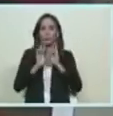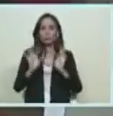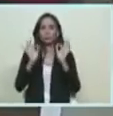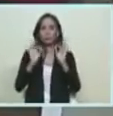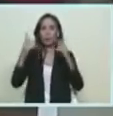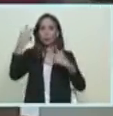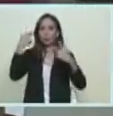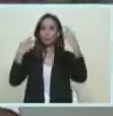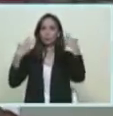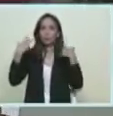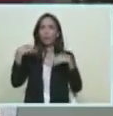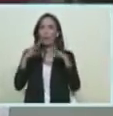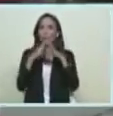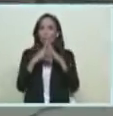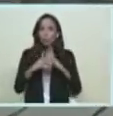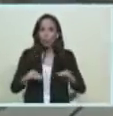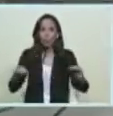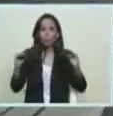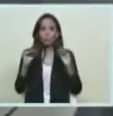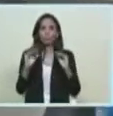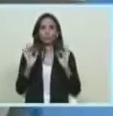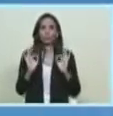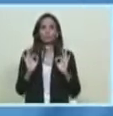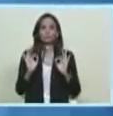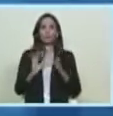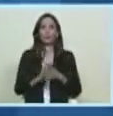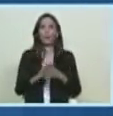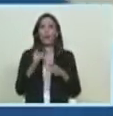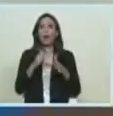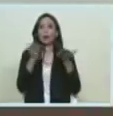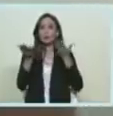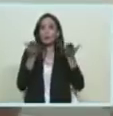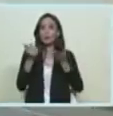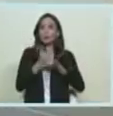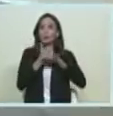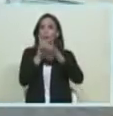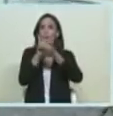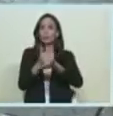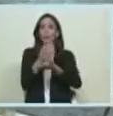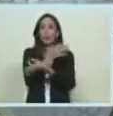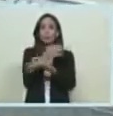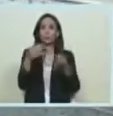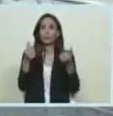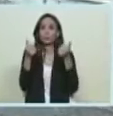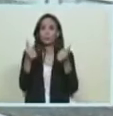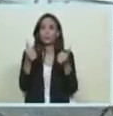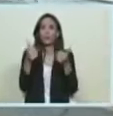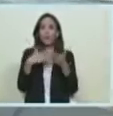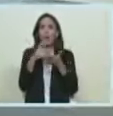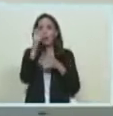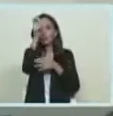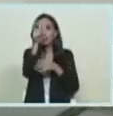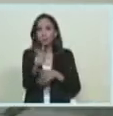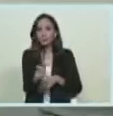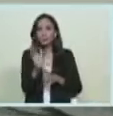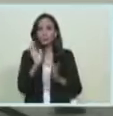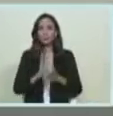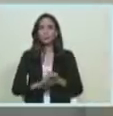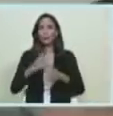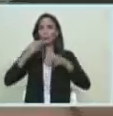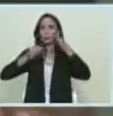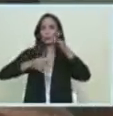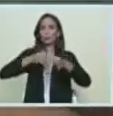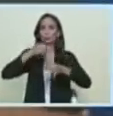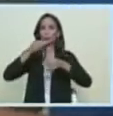garantizados, lo cual nos dice a nosotros que es un protocolo que se va a cumplir tal cual, como lo